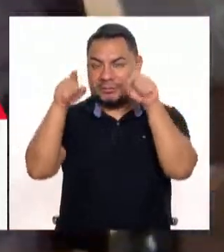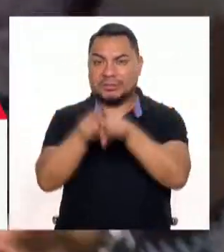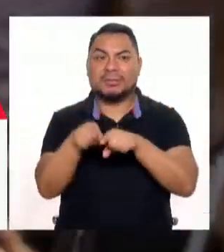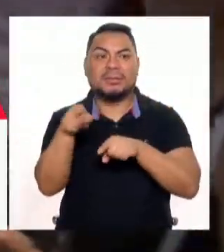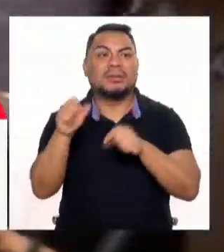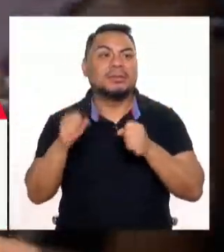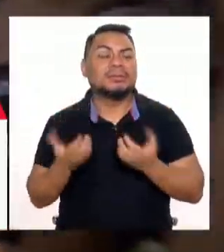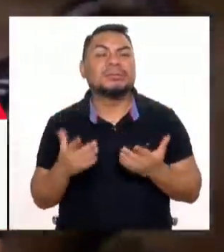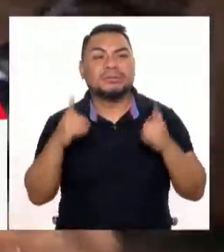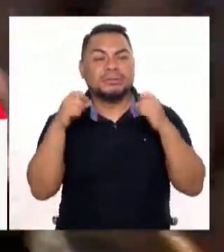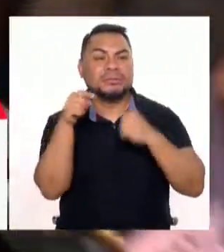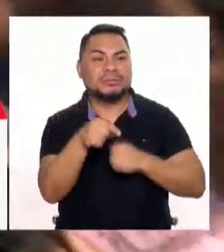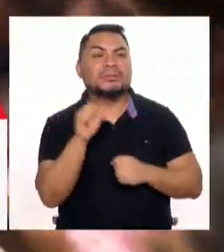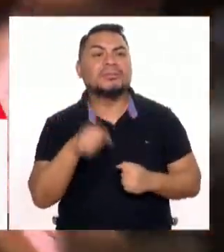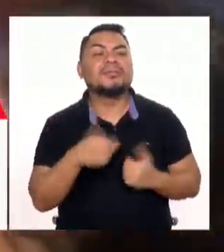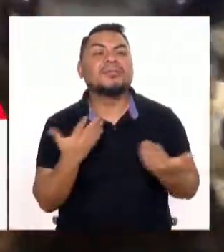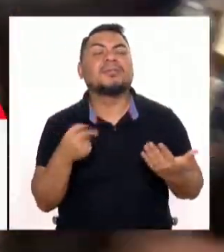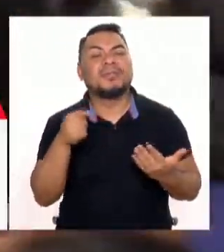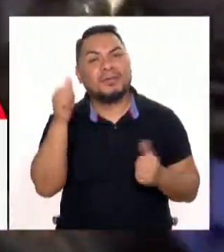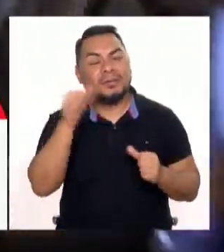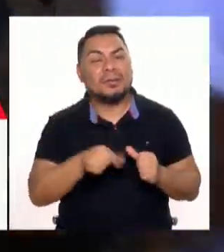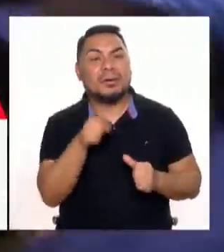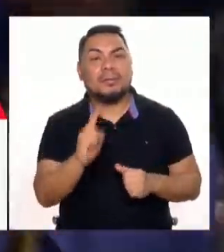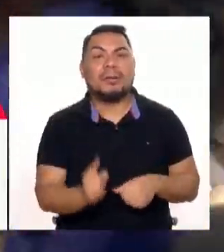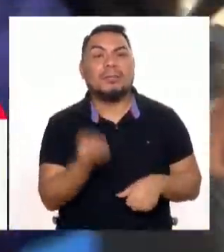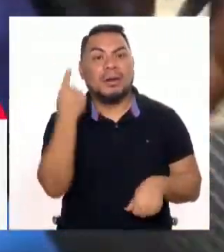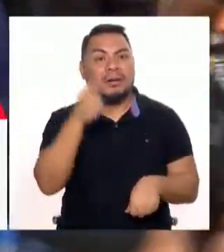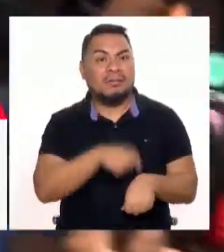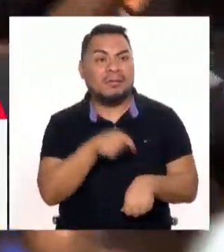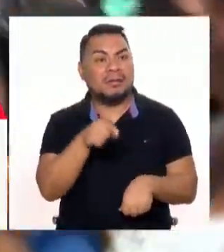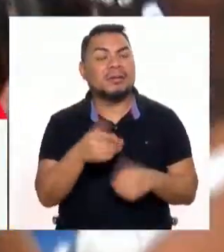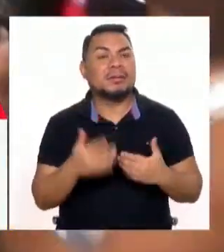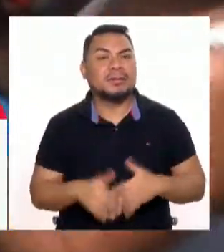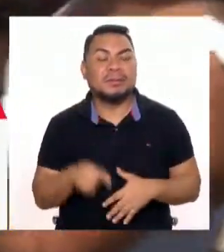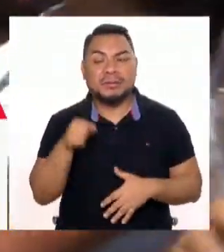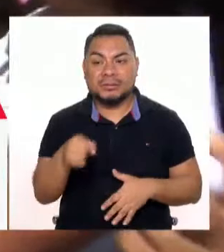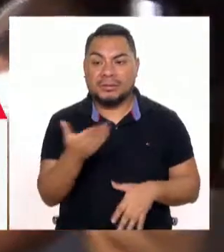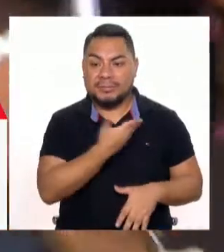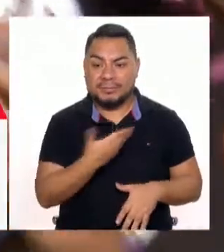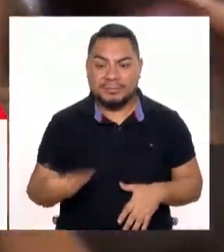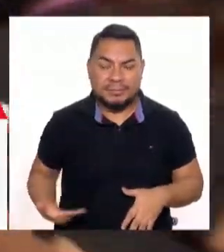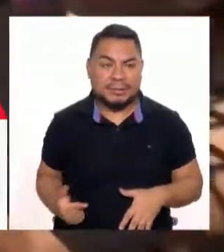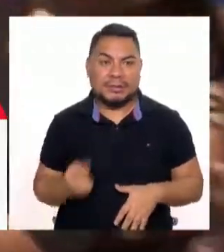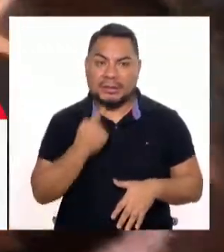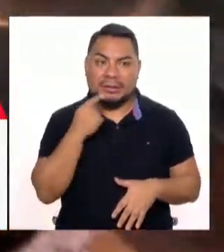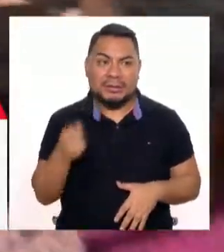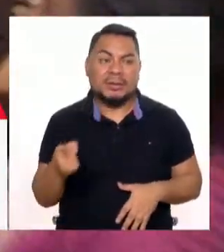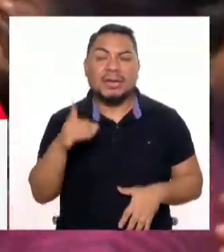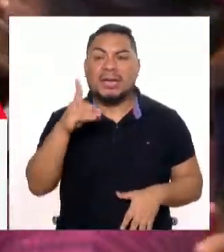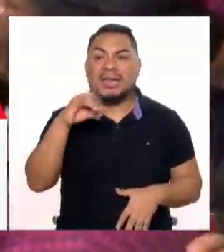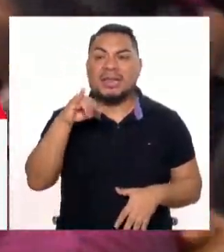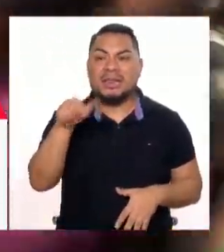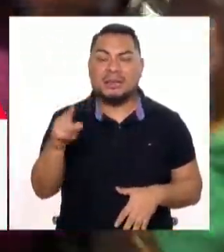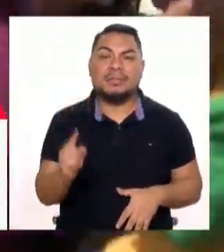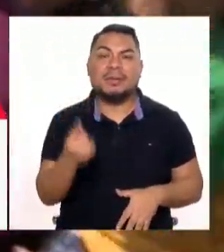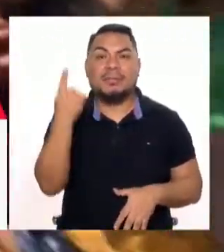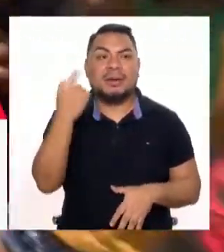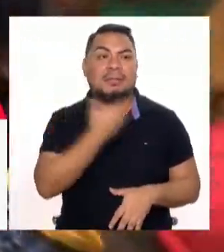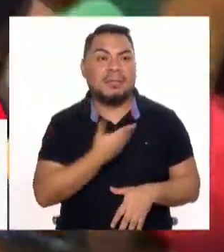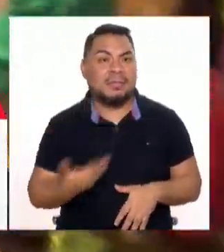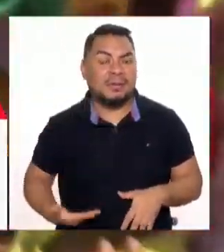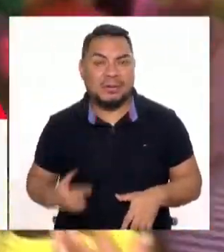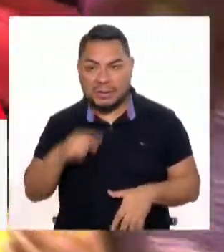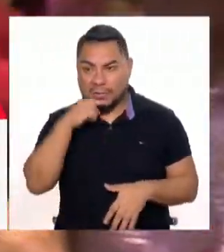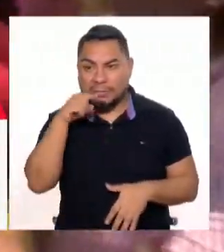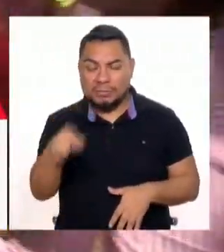esta fotografía en el recuerdo Es la primera vez que una presidenta hay que señalar que viene a volarte en la primera presidenta mujer